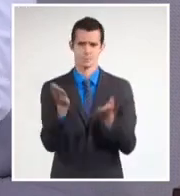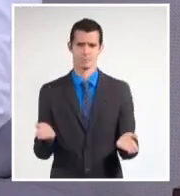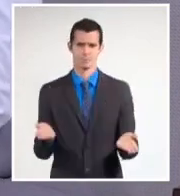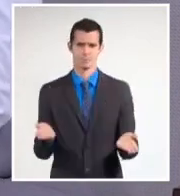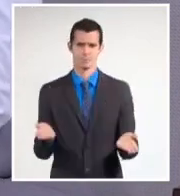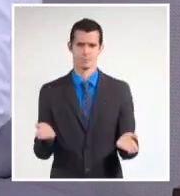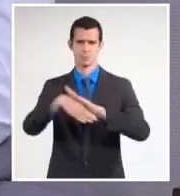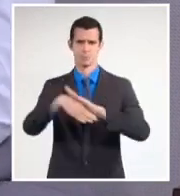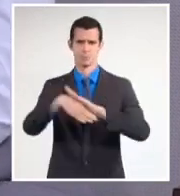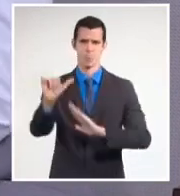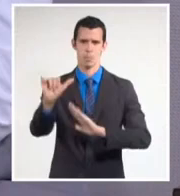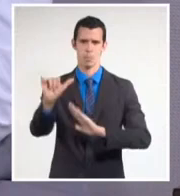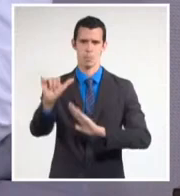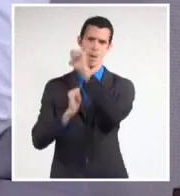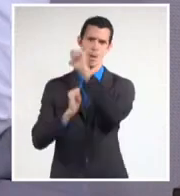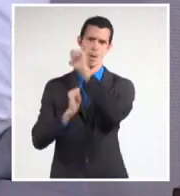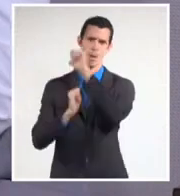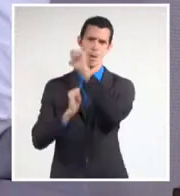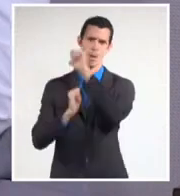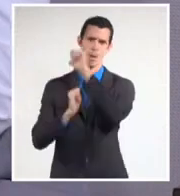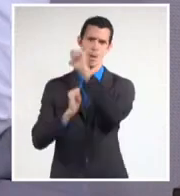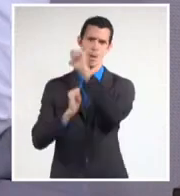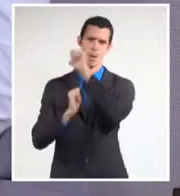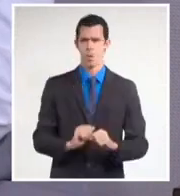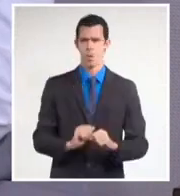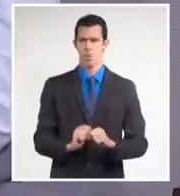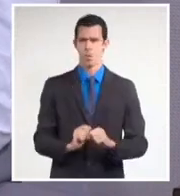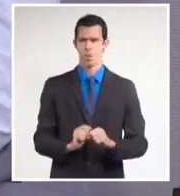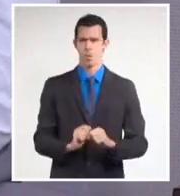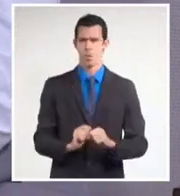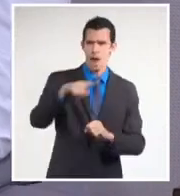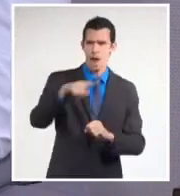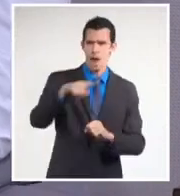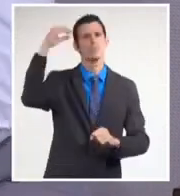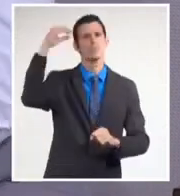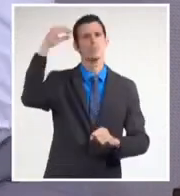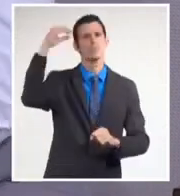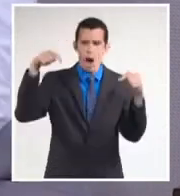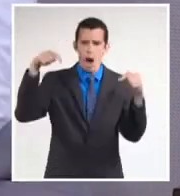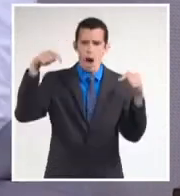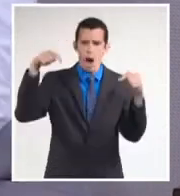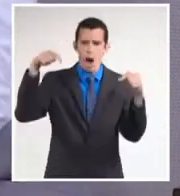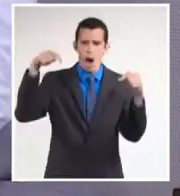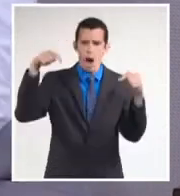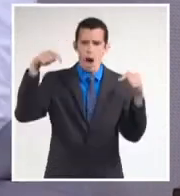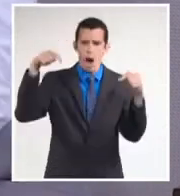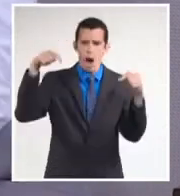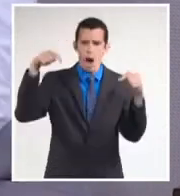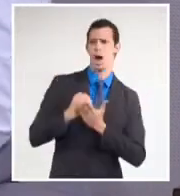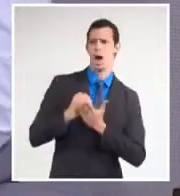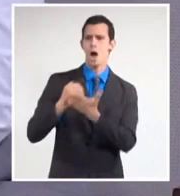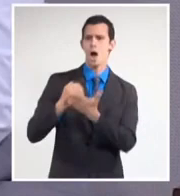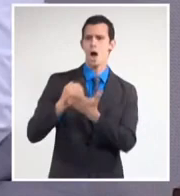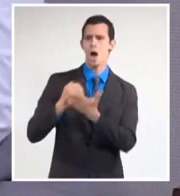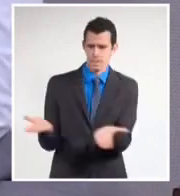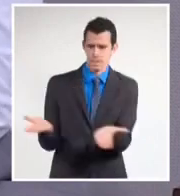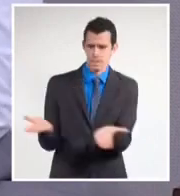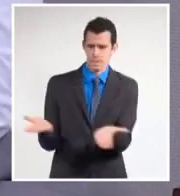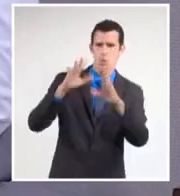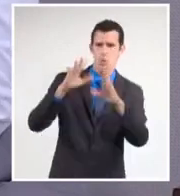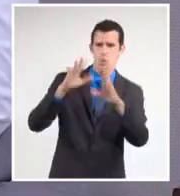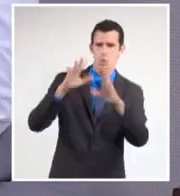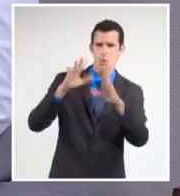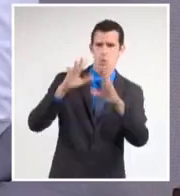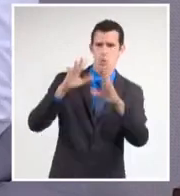el camino, escuché decir en el pleno, el camino del ingenio no es solo de ese central, sino es el camino del pueblo, del